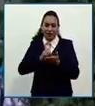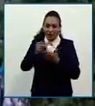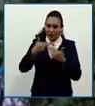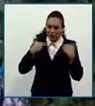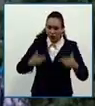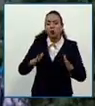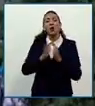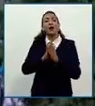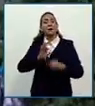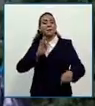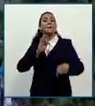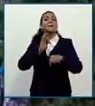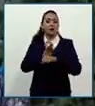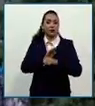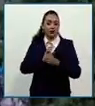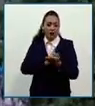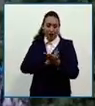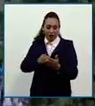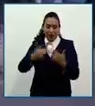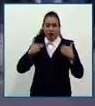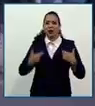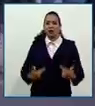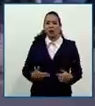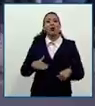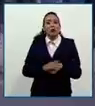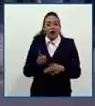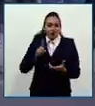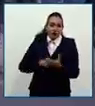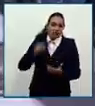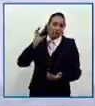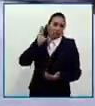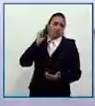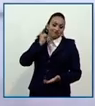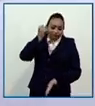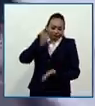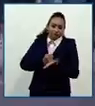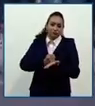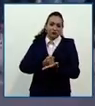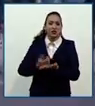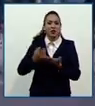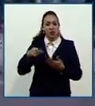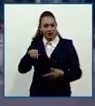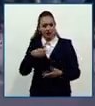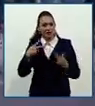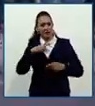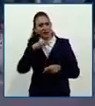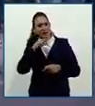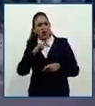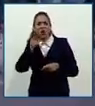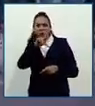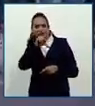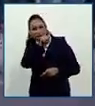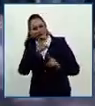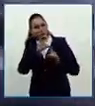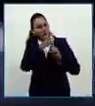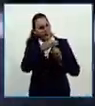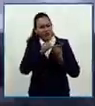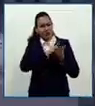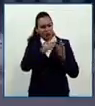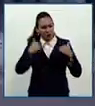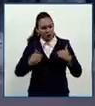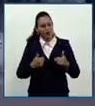Poder Judicial que fue aprobada por el Congreso de la Unión. Ellos manifestaron su preocupación en torno a las afectaciones que